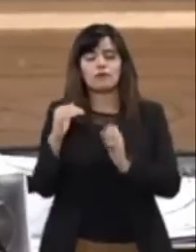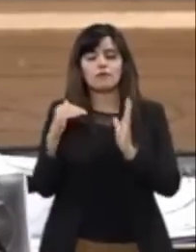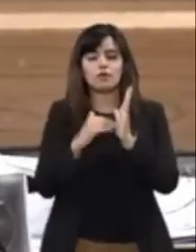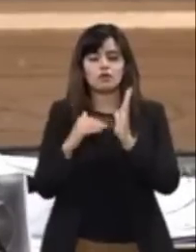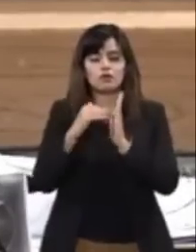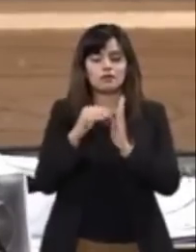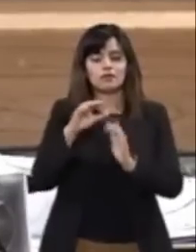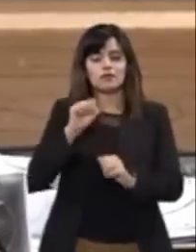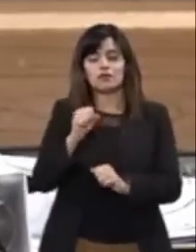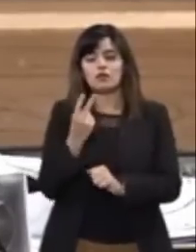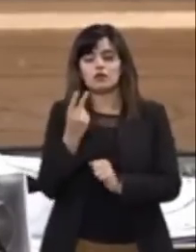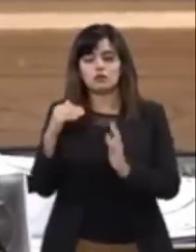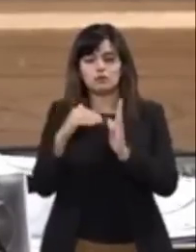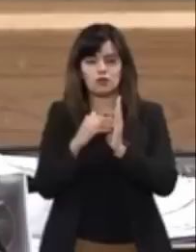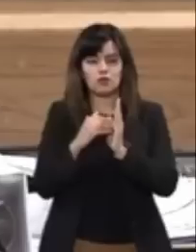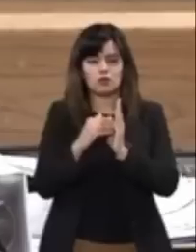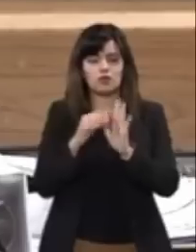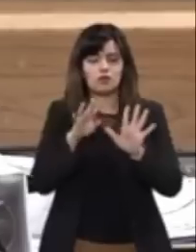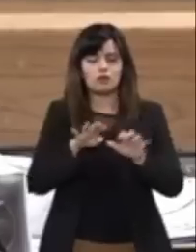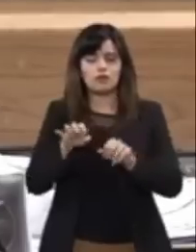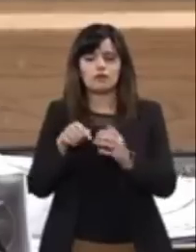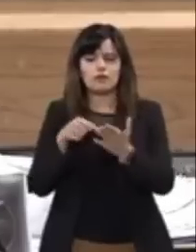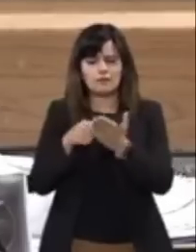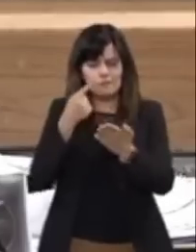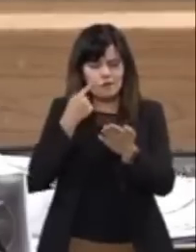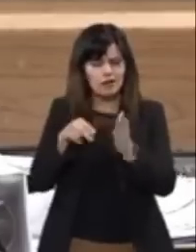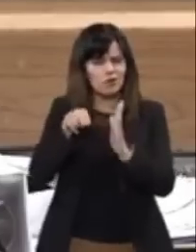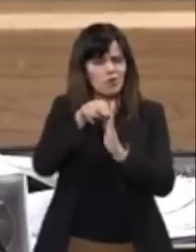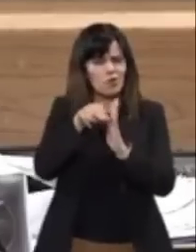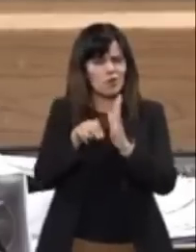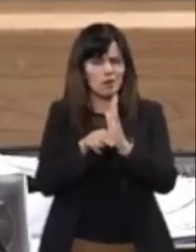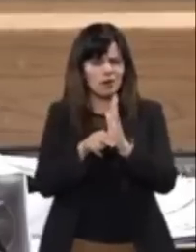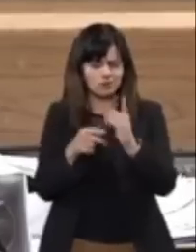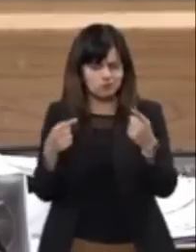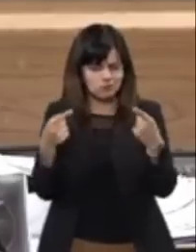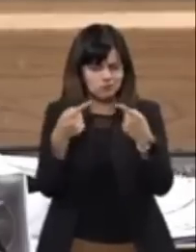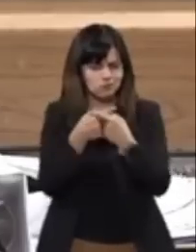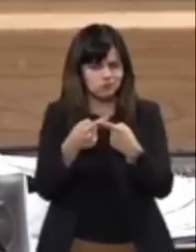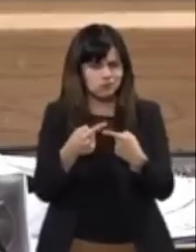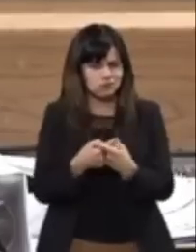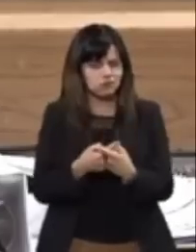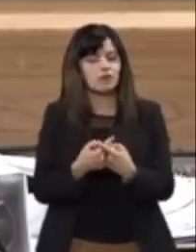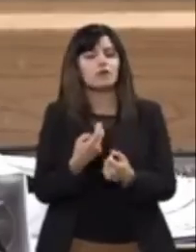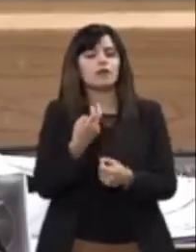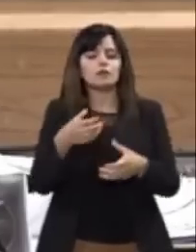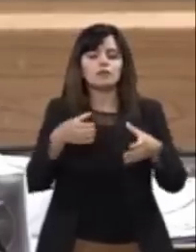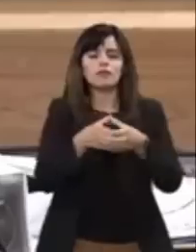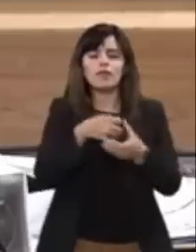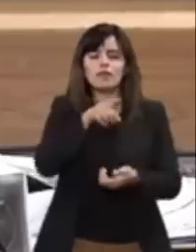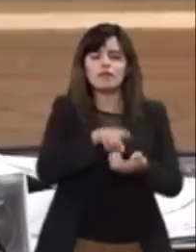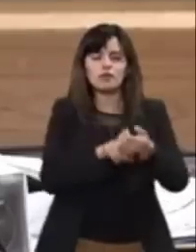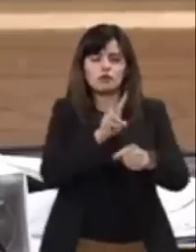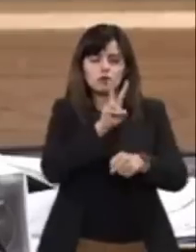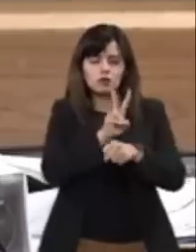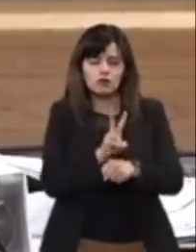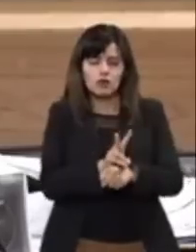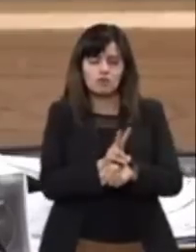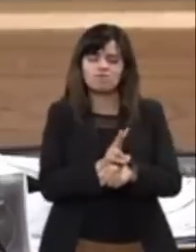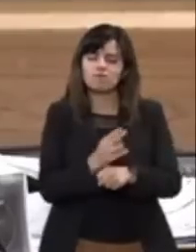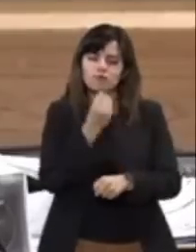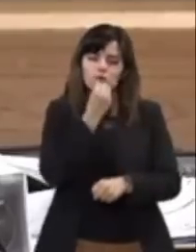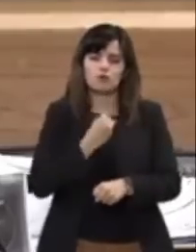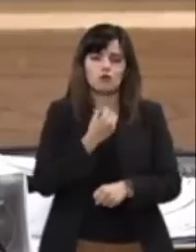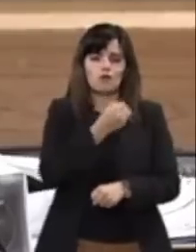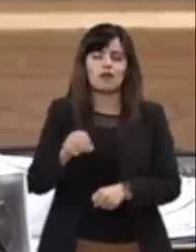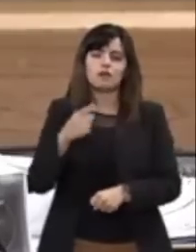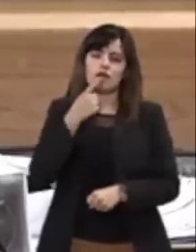9,062,969 pesos. El cual presentó importantes desapegos normativos, situación que obligó a este órgano fiscalizador a integrar una denuncia en materia